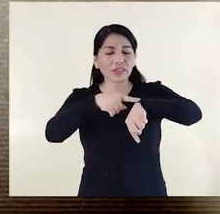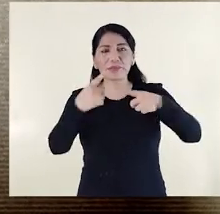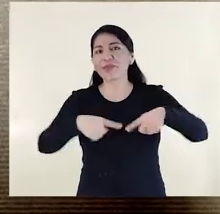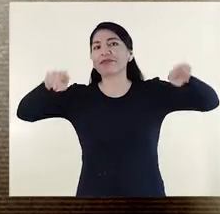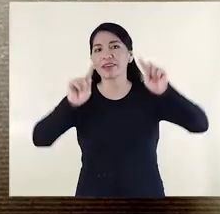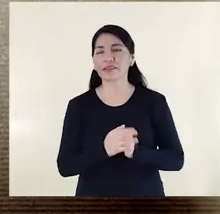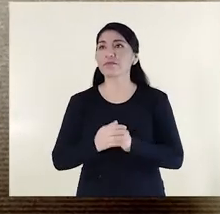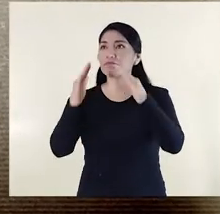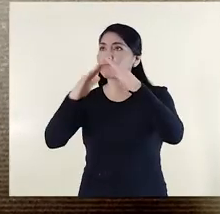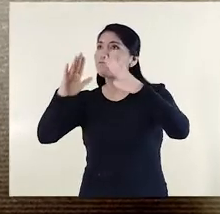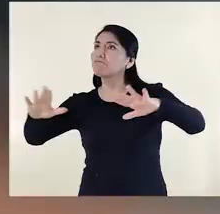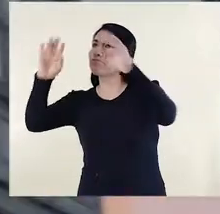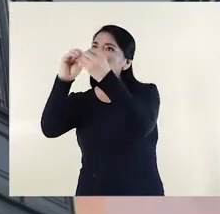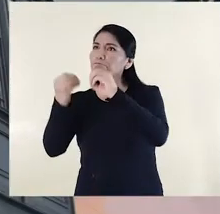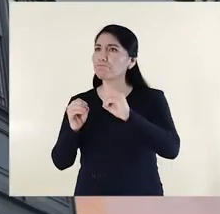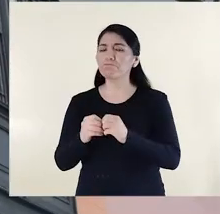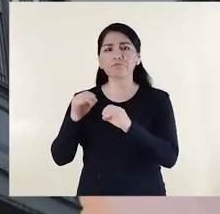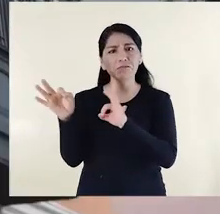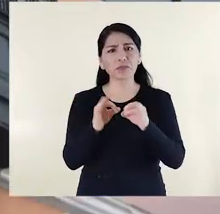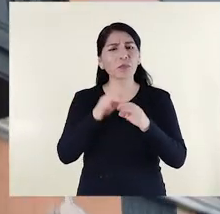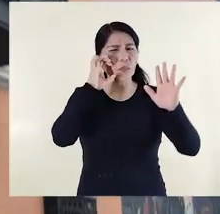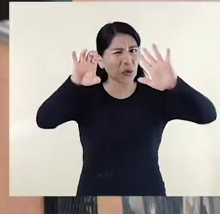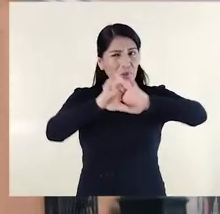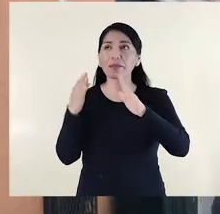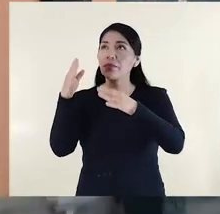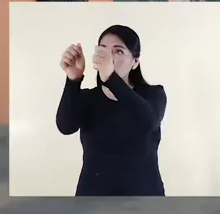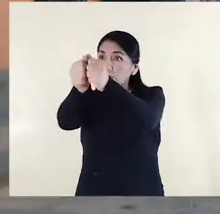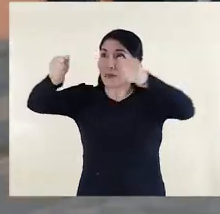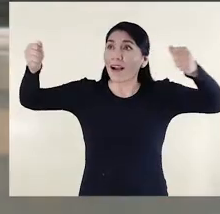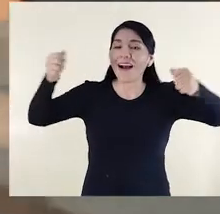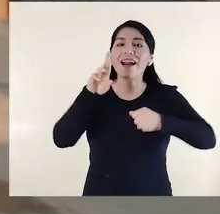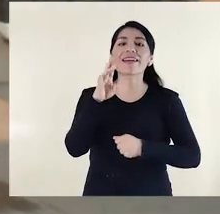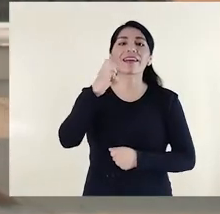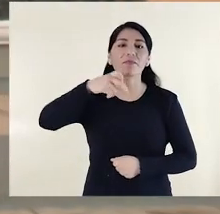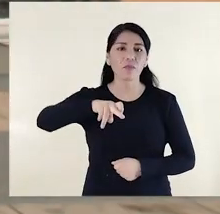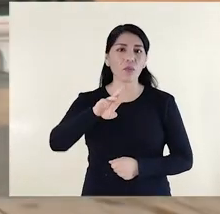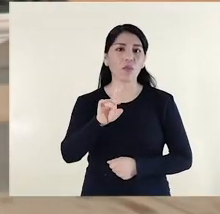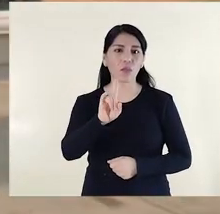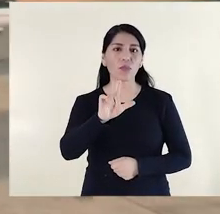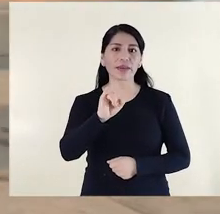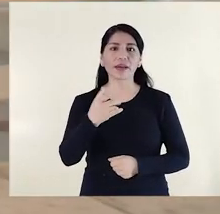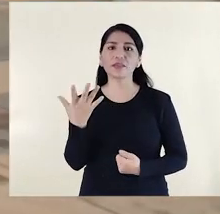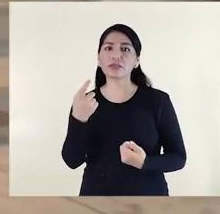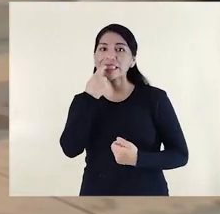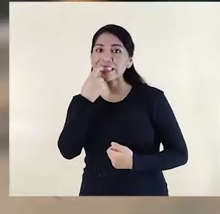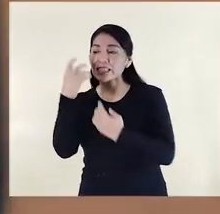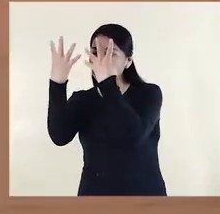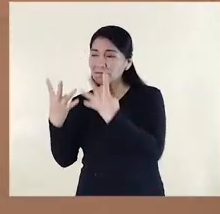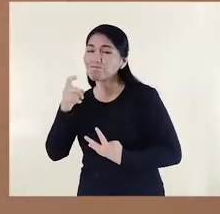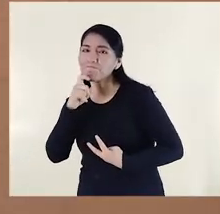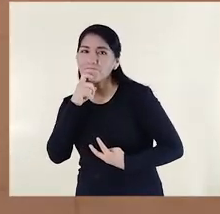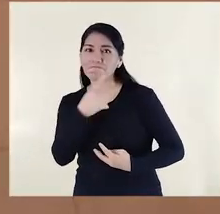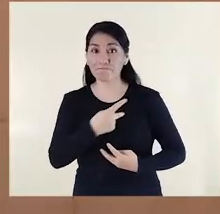en su mobiliario como en su decoración. Por ejemplo, un balcón republicano hace juego con ventanas voladas de rejas del periodo virreinal